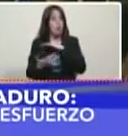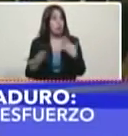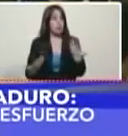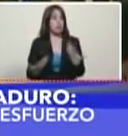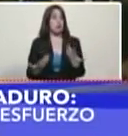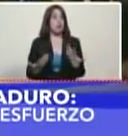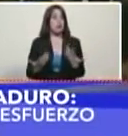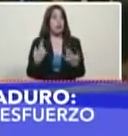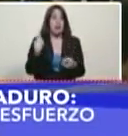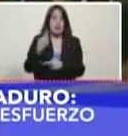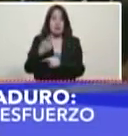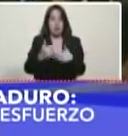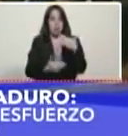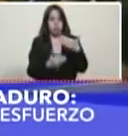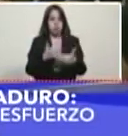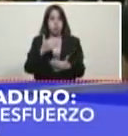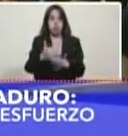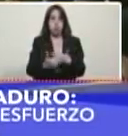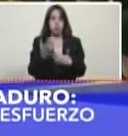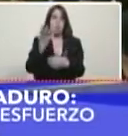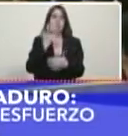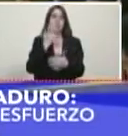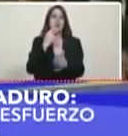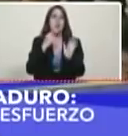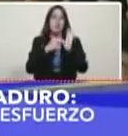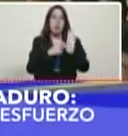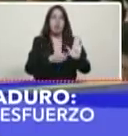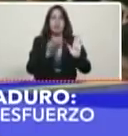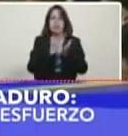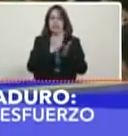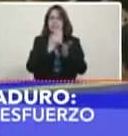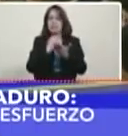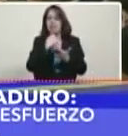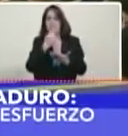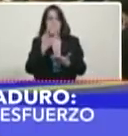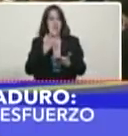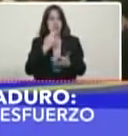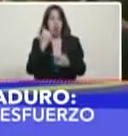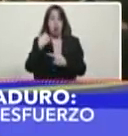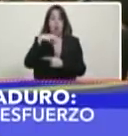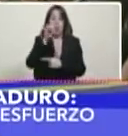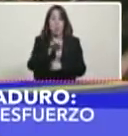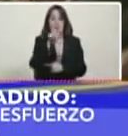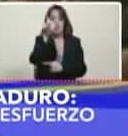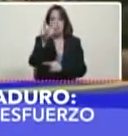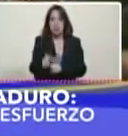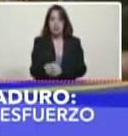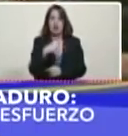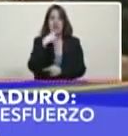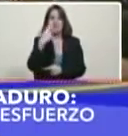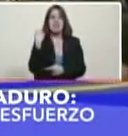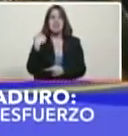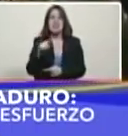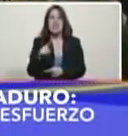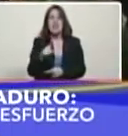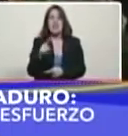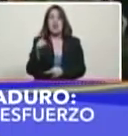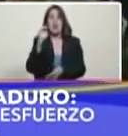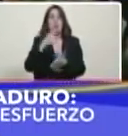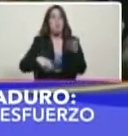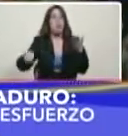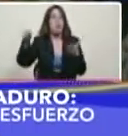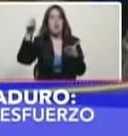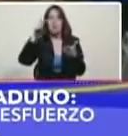ejemplo. El único ser humano, no digamos presidente, que tiene prohibido en el